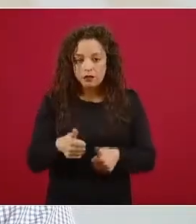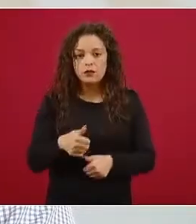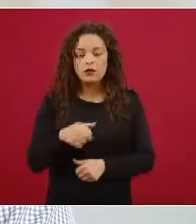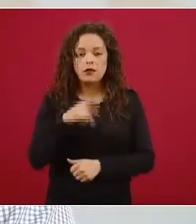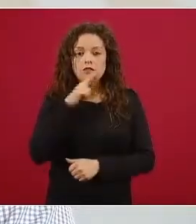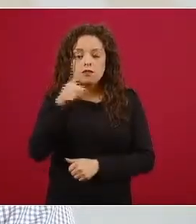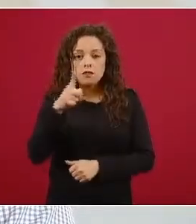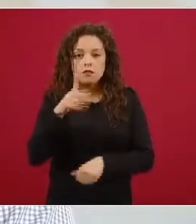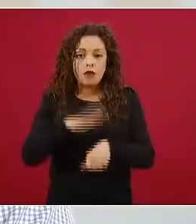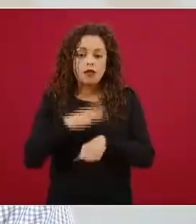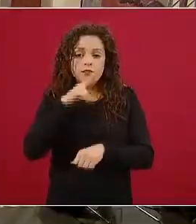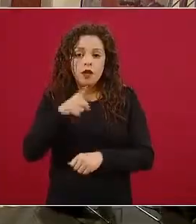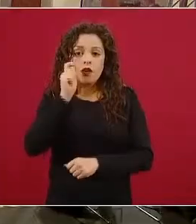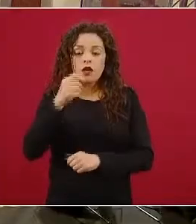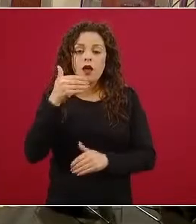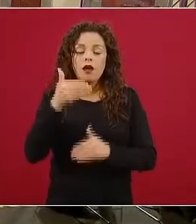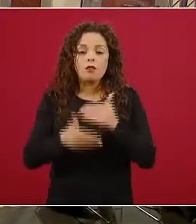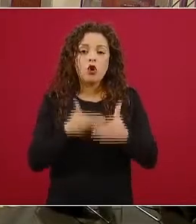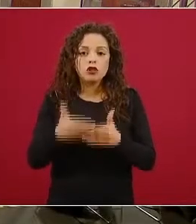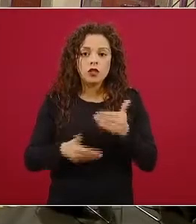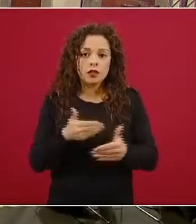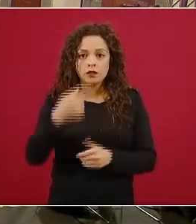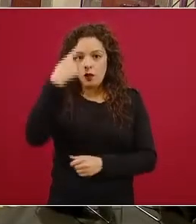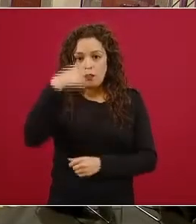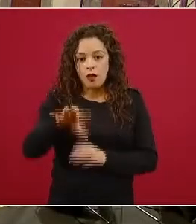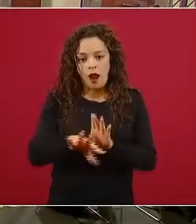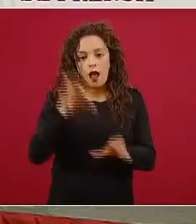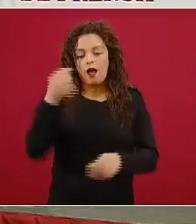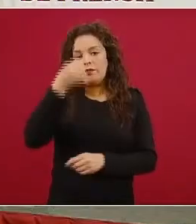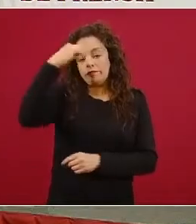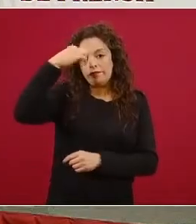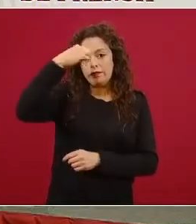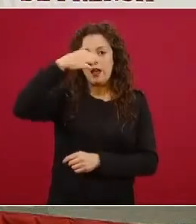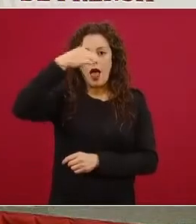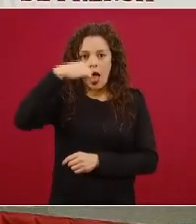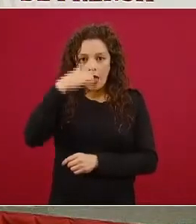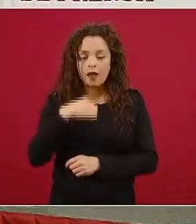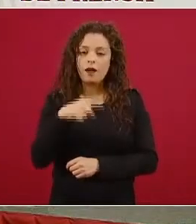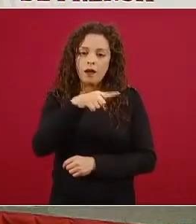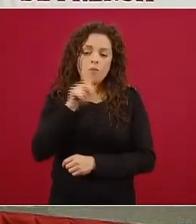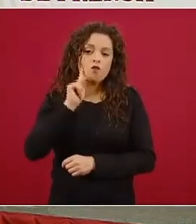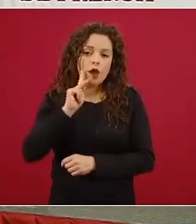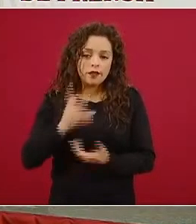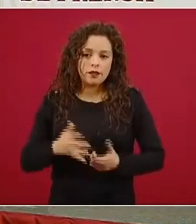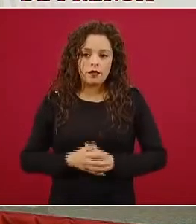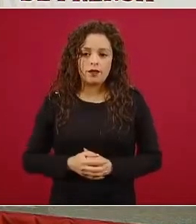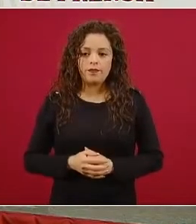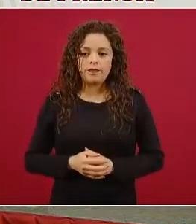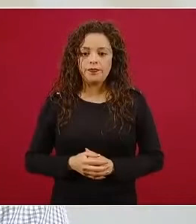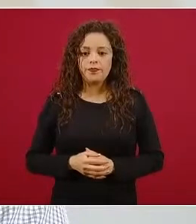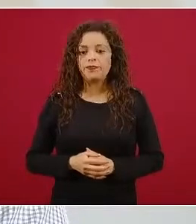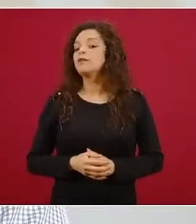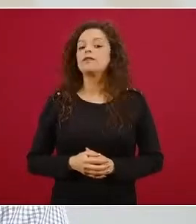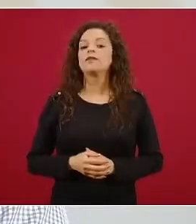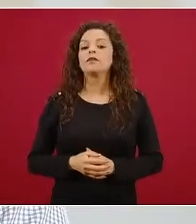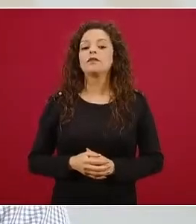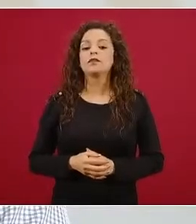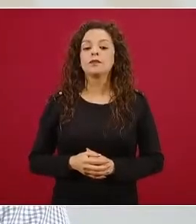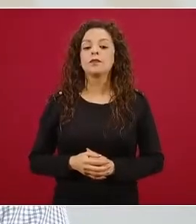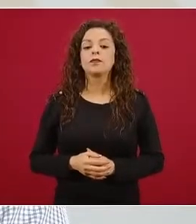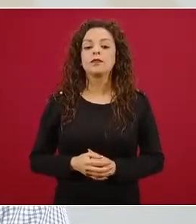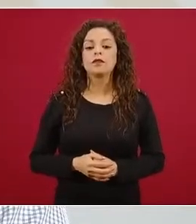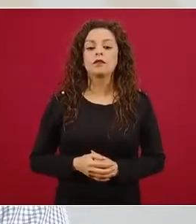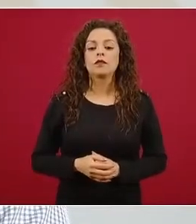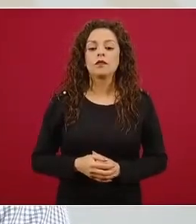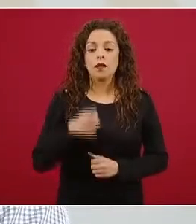proceso correspondiente, ¿verdad? Pero felizmente, y como lo vemos en las gráficas, estas son